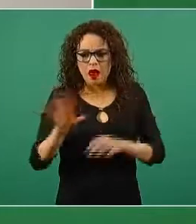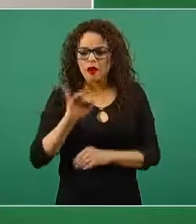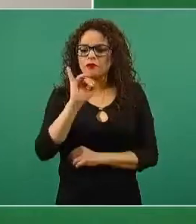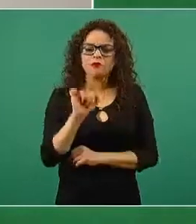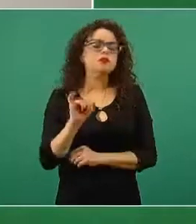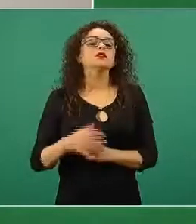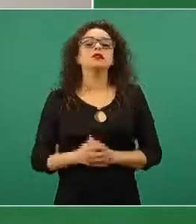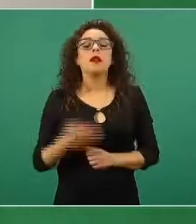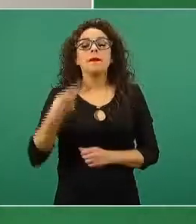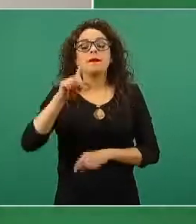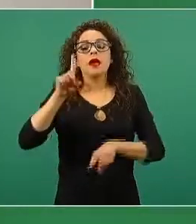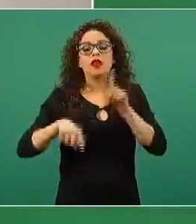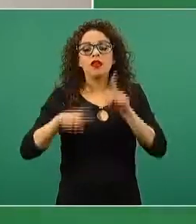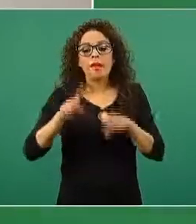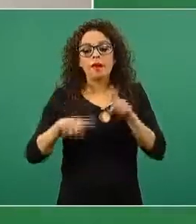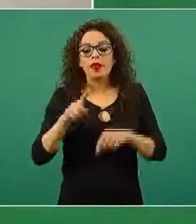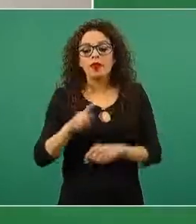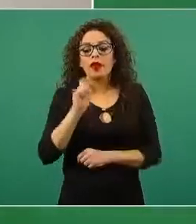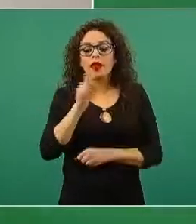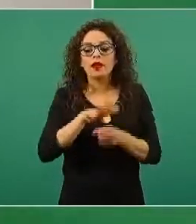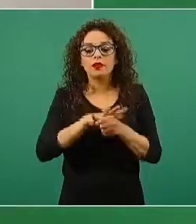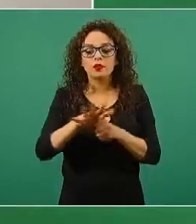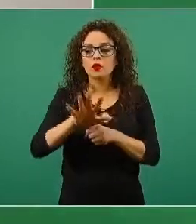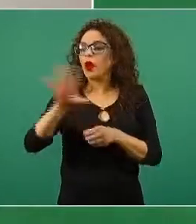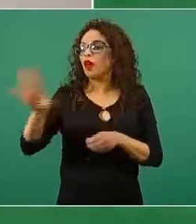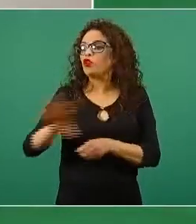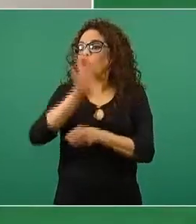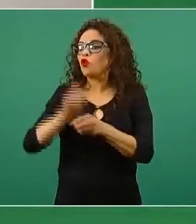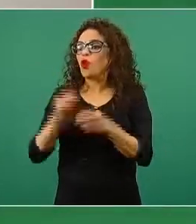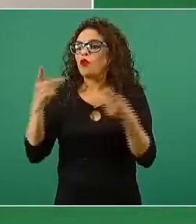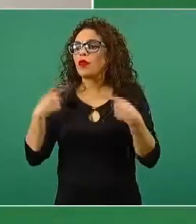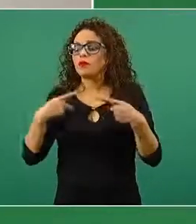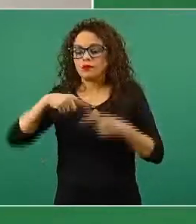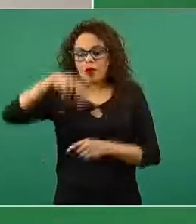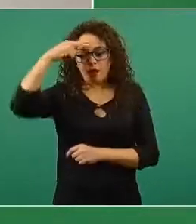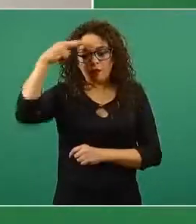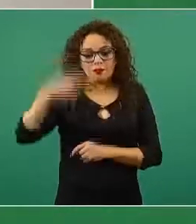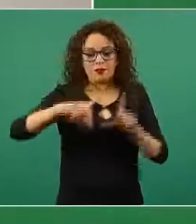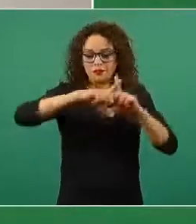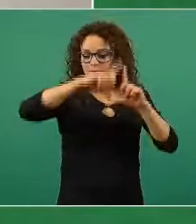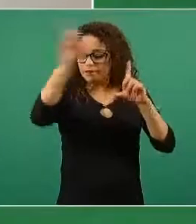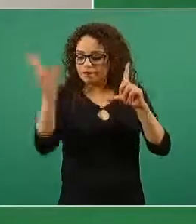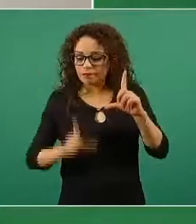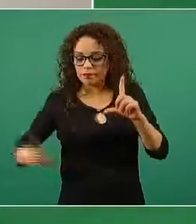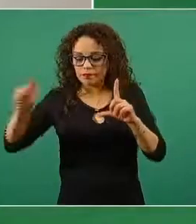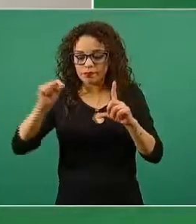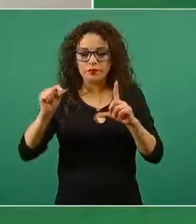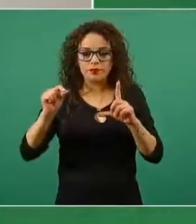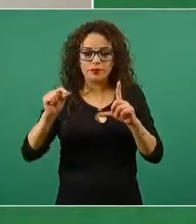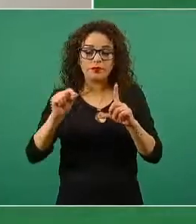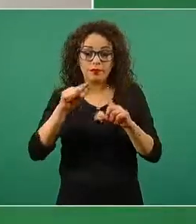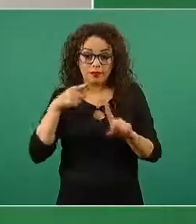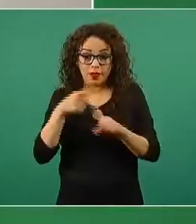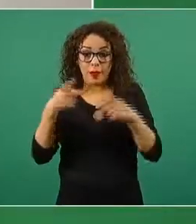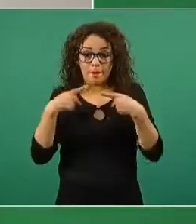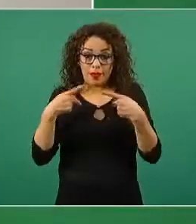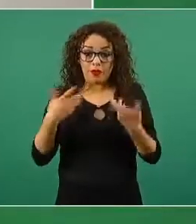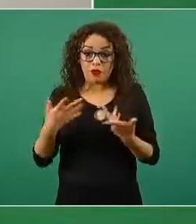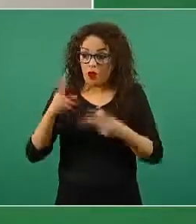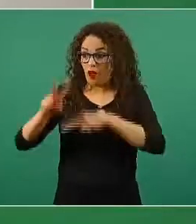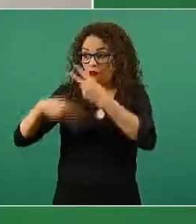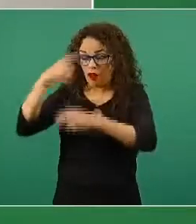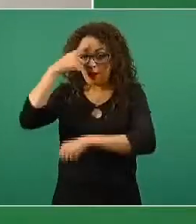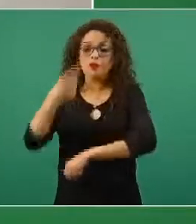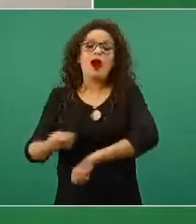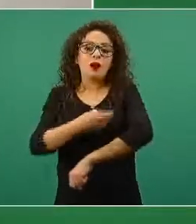la cooperación de todo el país, de las personas que van a recibir la vacuna, de las personas